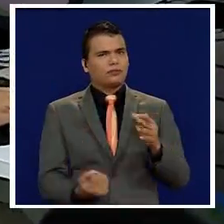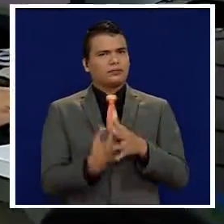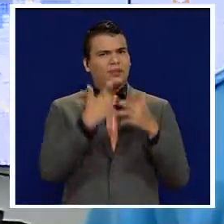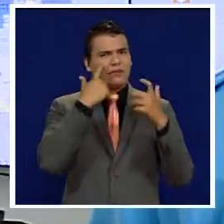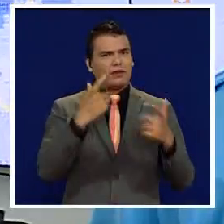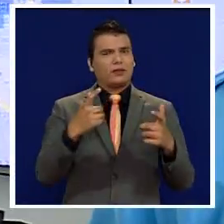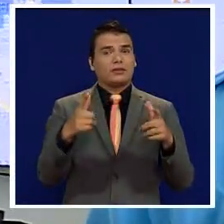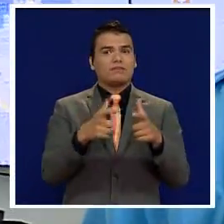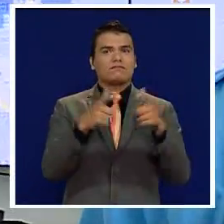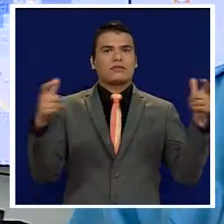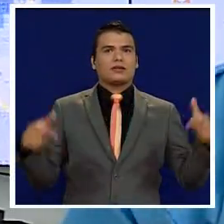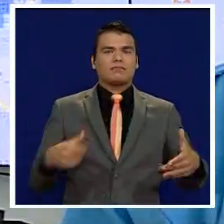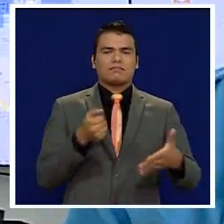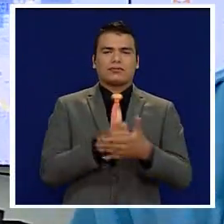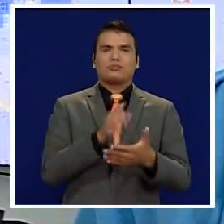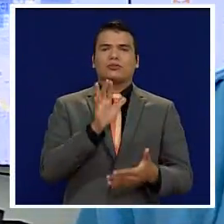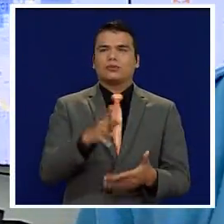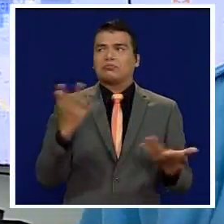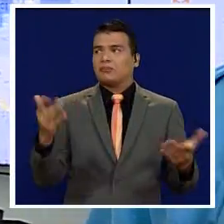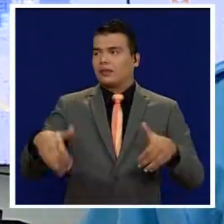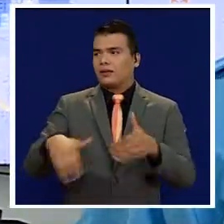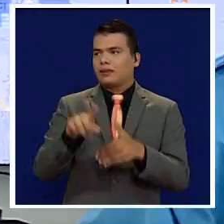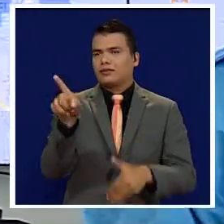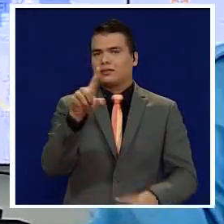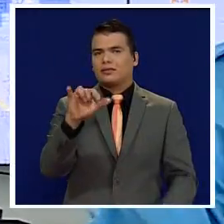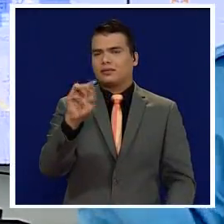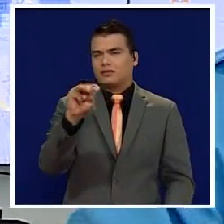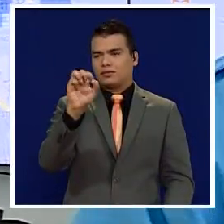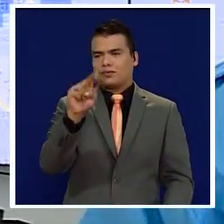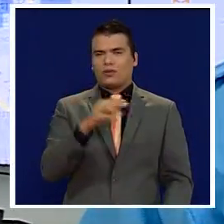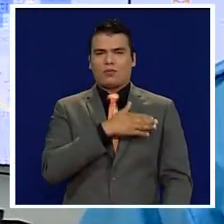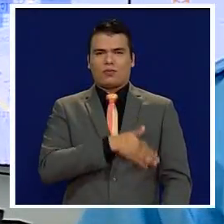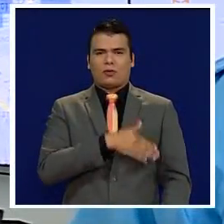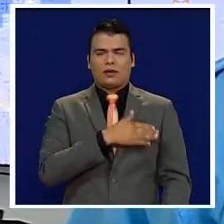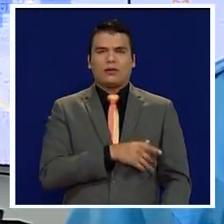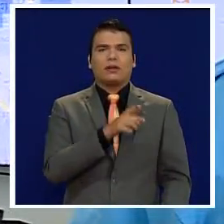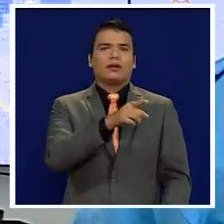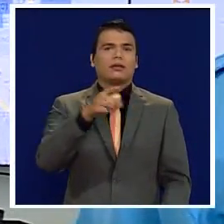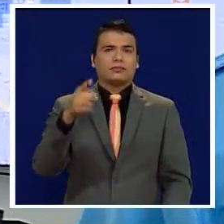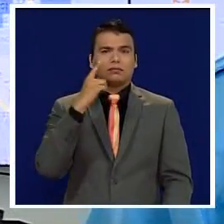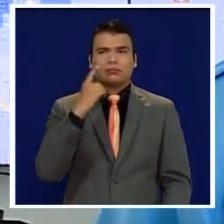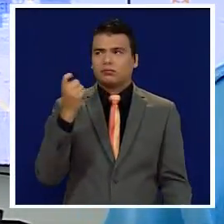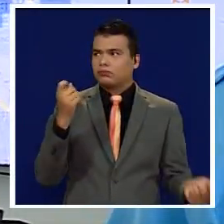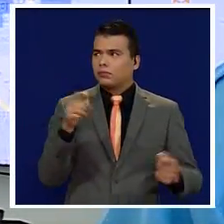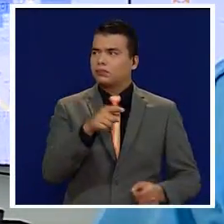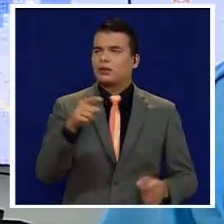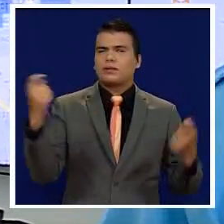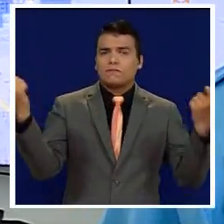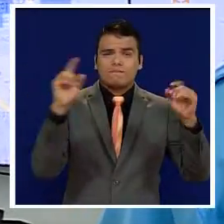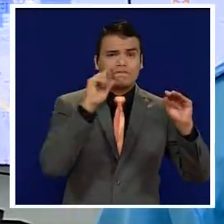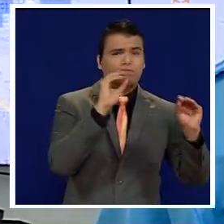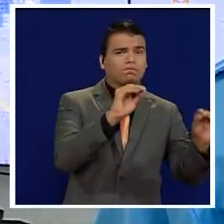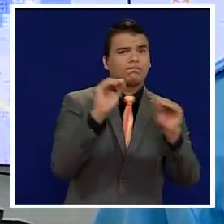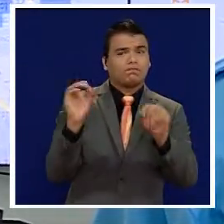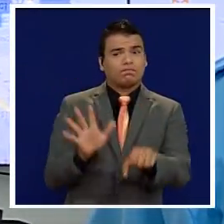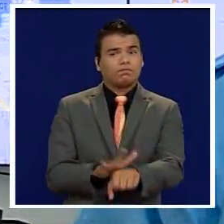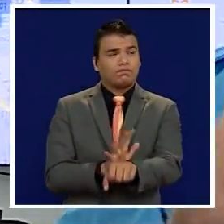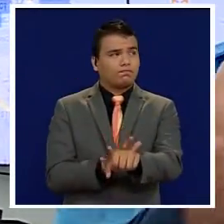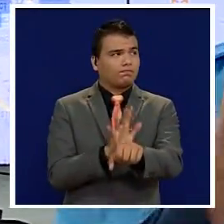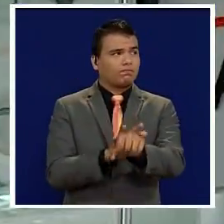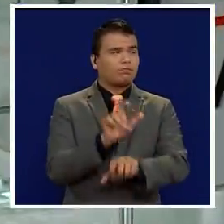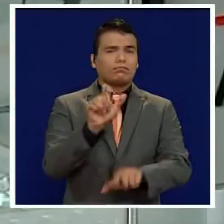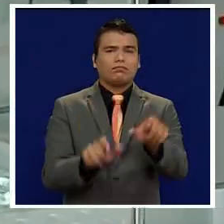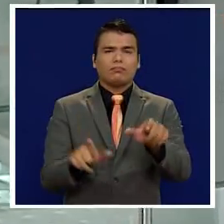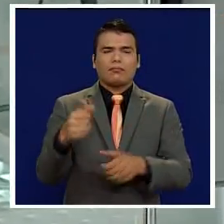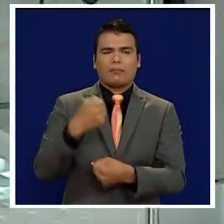accidentalidad. Como en la avenida Simón Bolívar, por ejemplo, donde en algunas intersecciones estamos desarrollando campañas educativas de sensibilización a